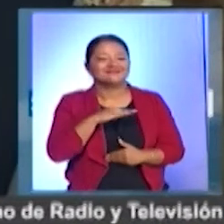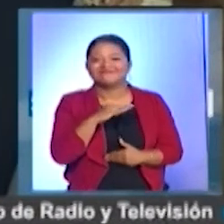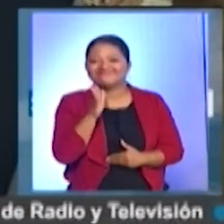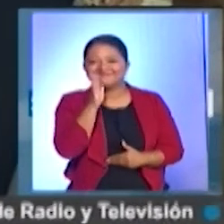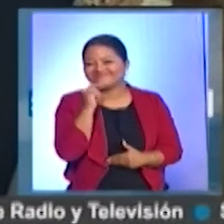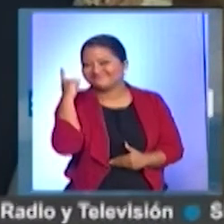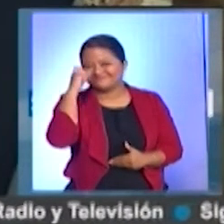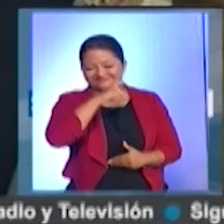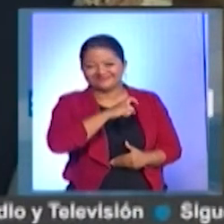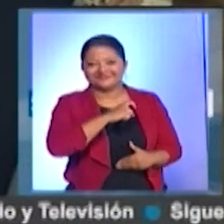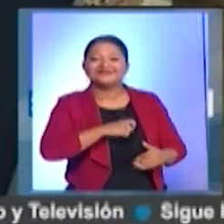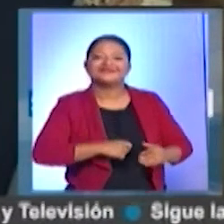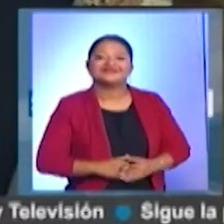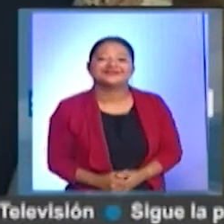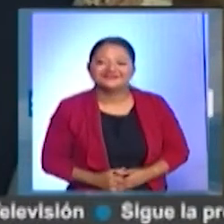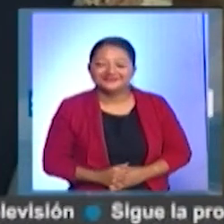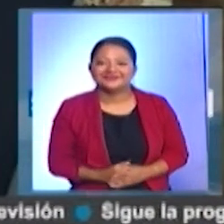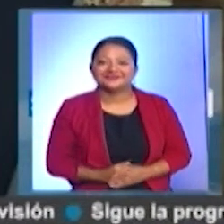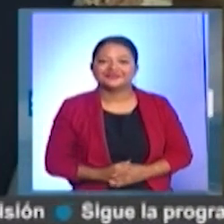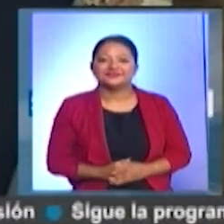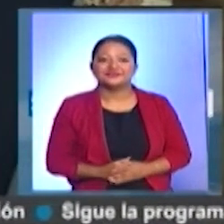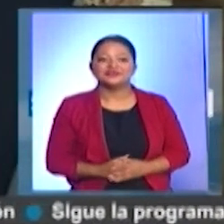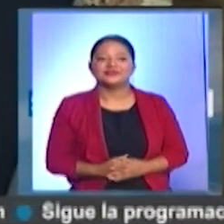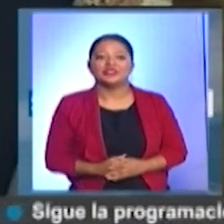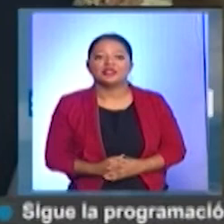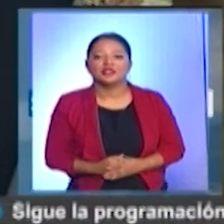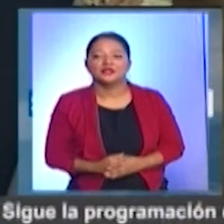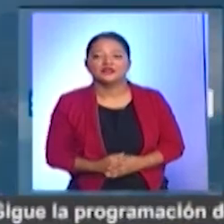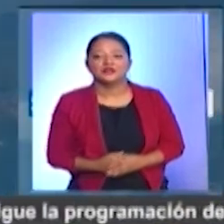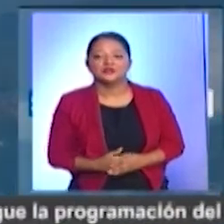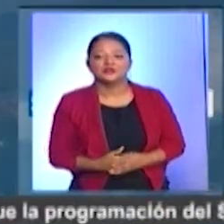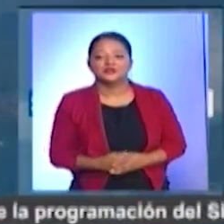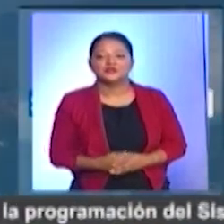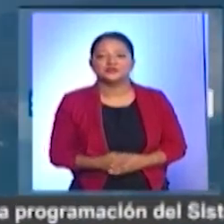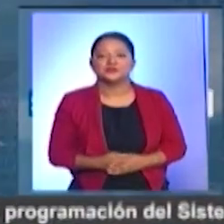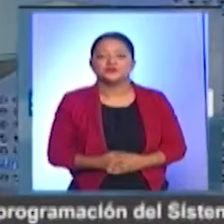con información de mayra hurtado sm noticias